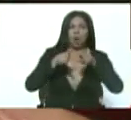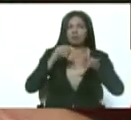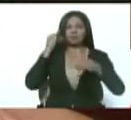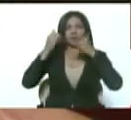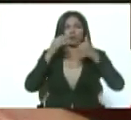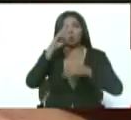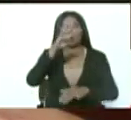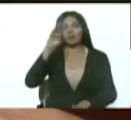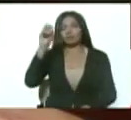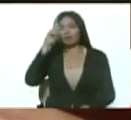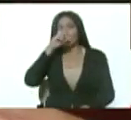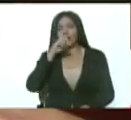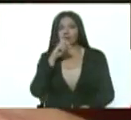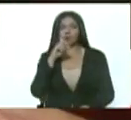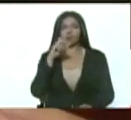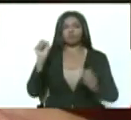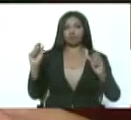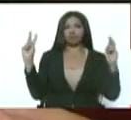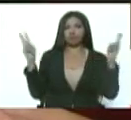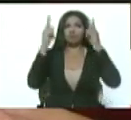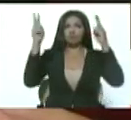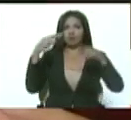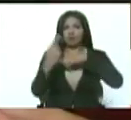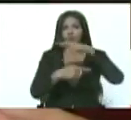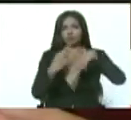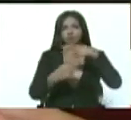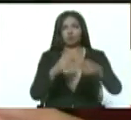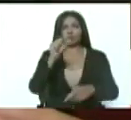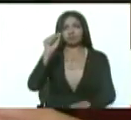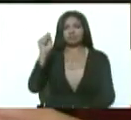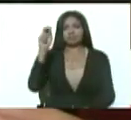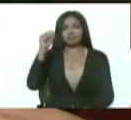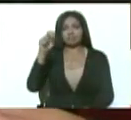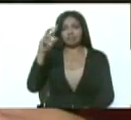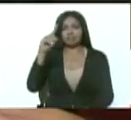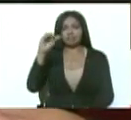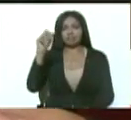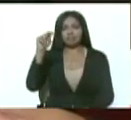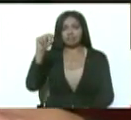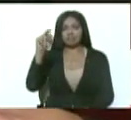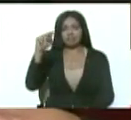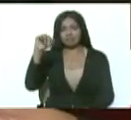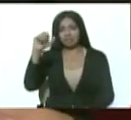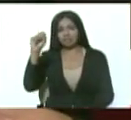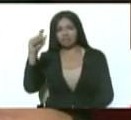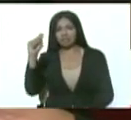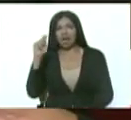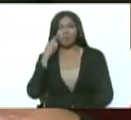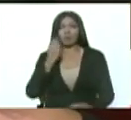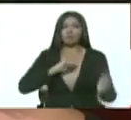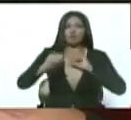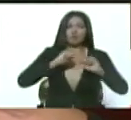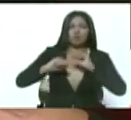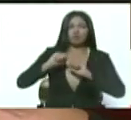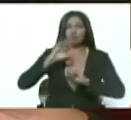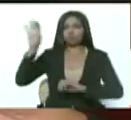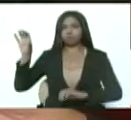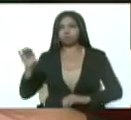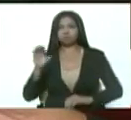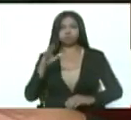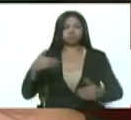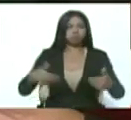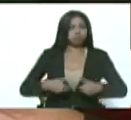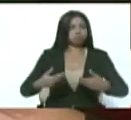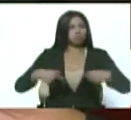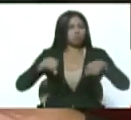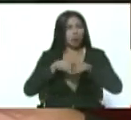los 40 años del triunfo de la Revolución Sandinista. De manera que son buenas noticias, porque el movimiento de países no alineados, insisto,